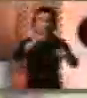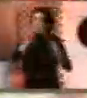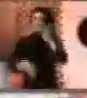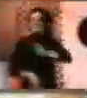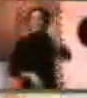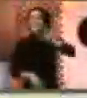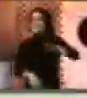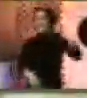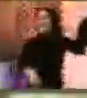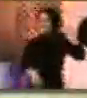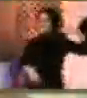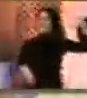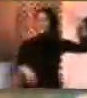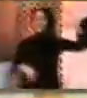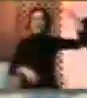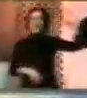Escándalos,